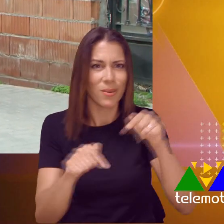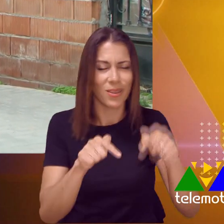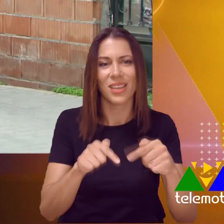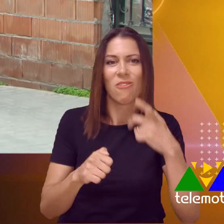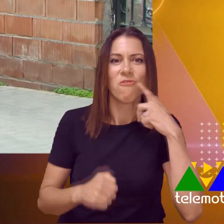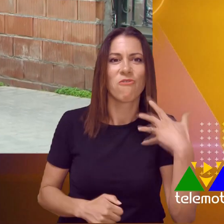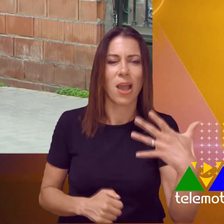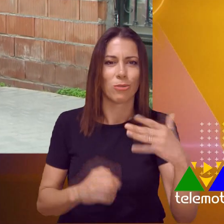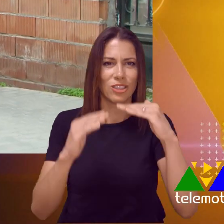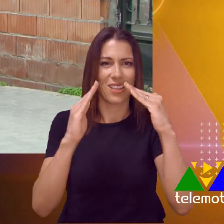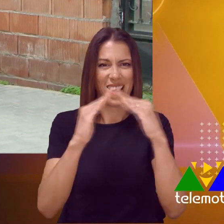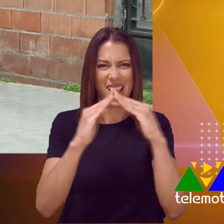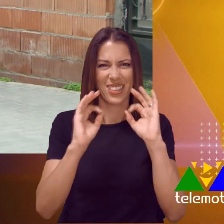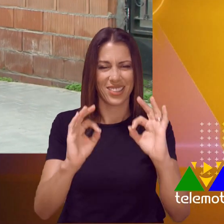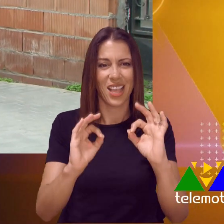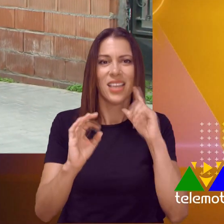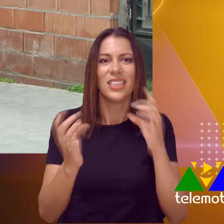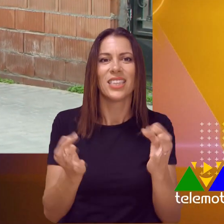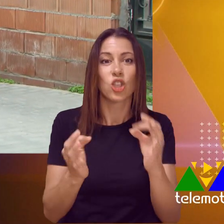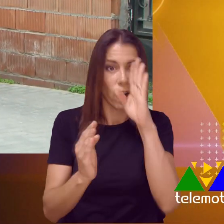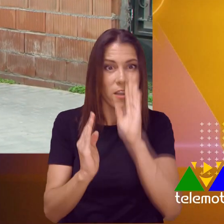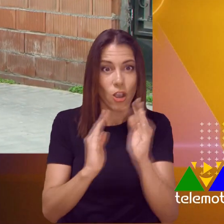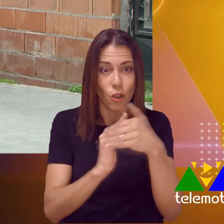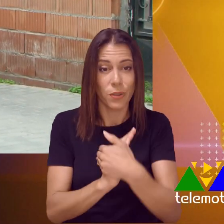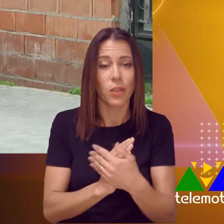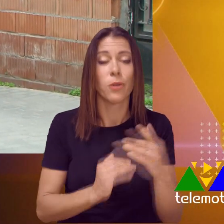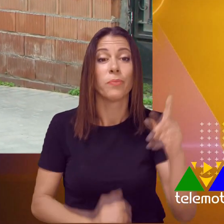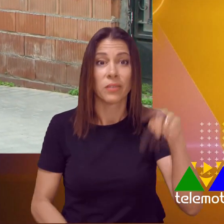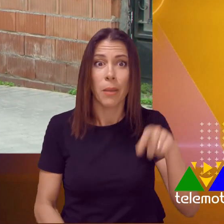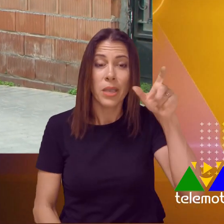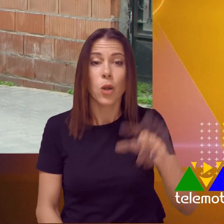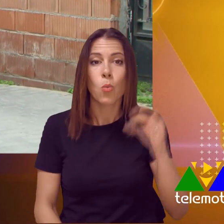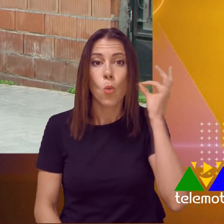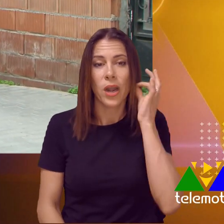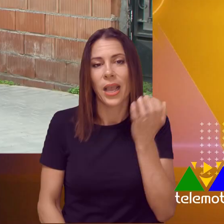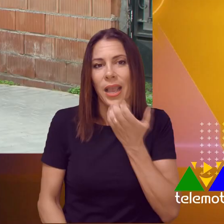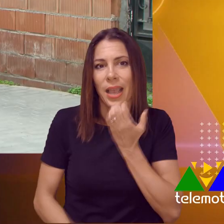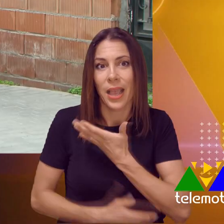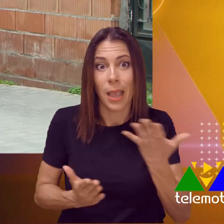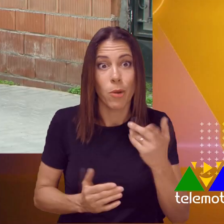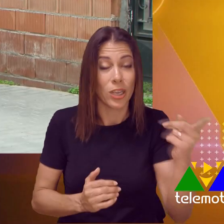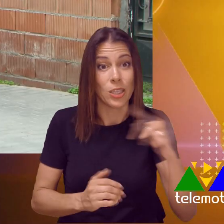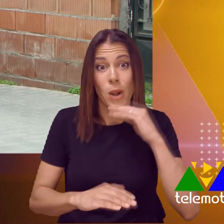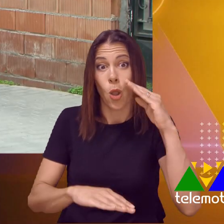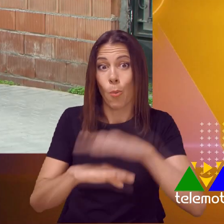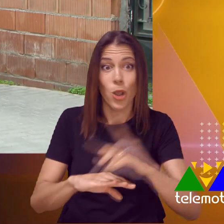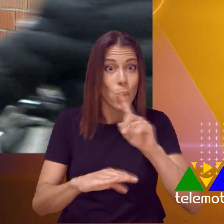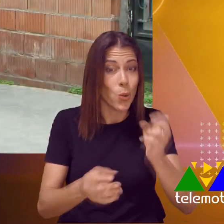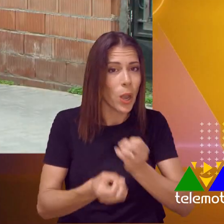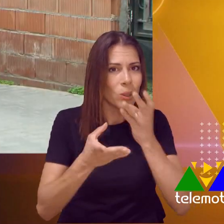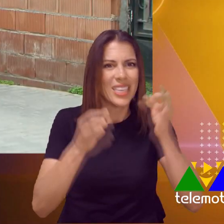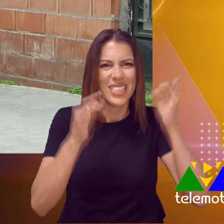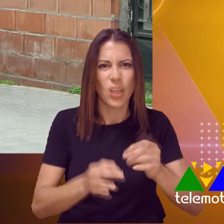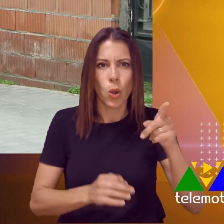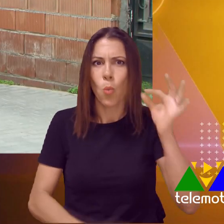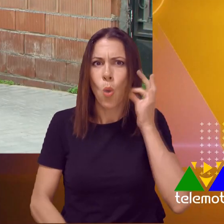casa del tesoro escondido y de aquella mujer que se hubiera cumplido el mandato del fantasma, se hubiera hecho rica, pero como no lo